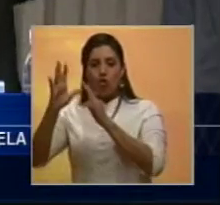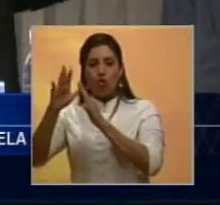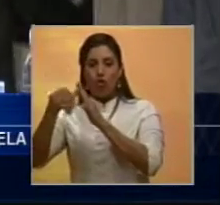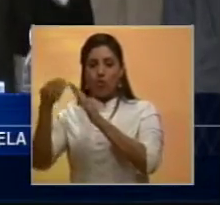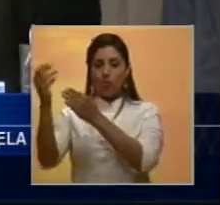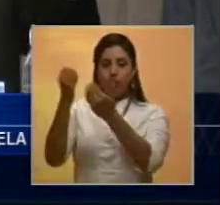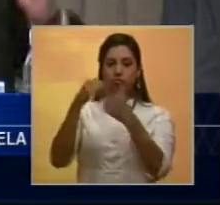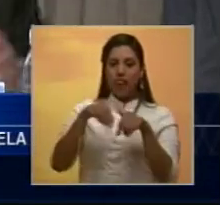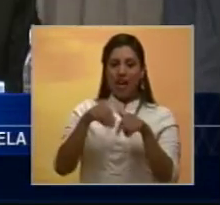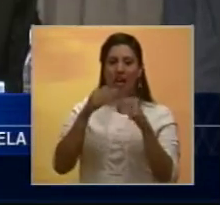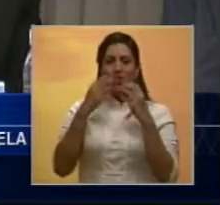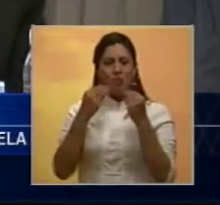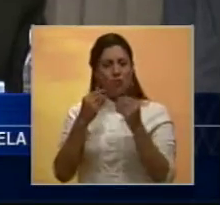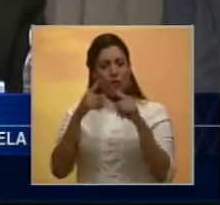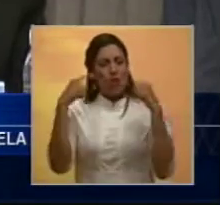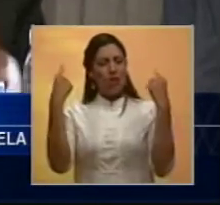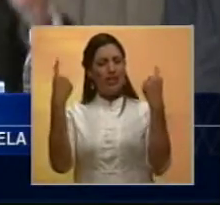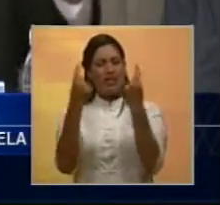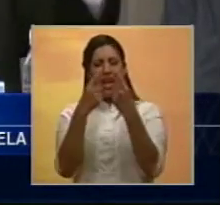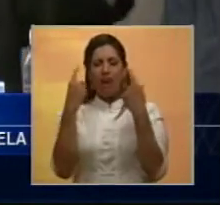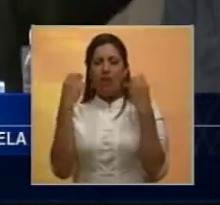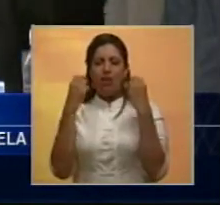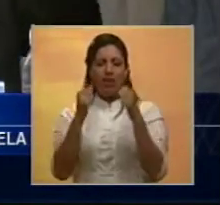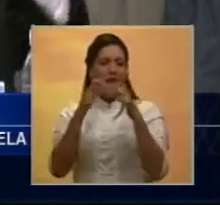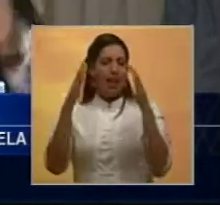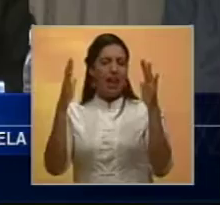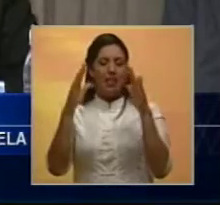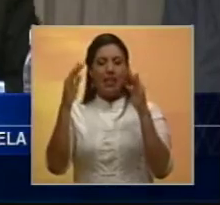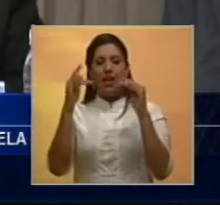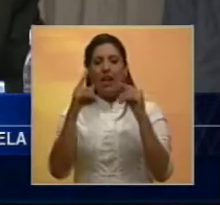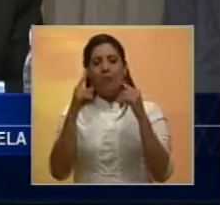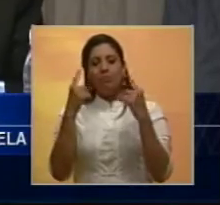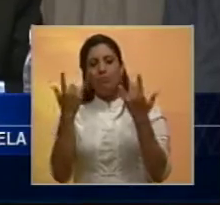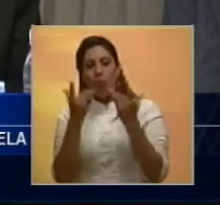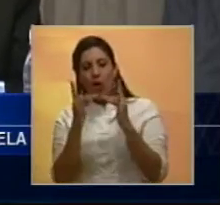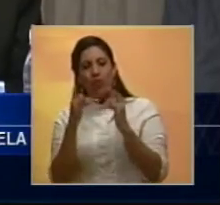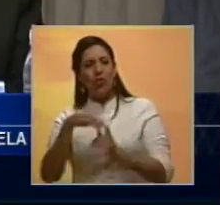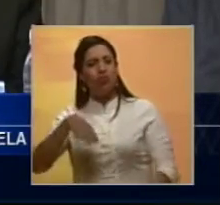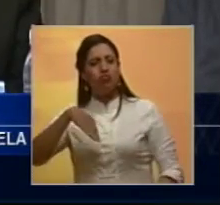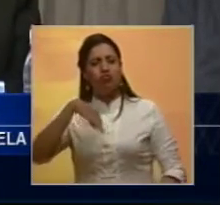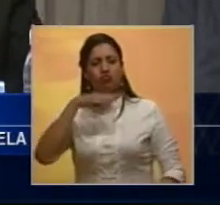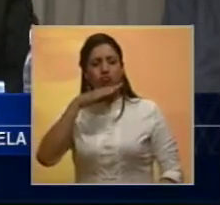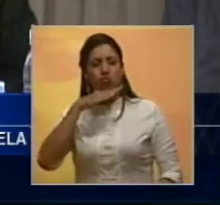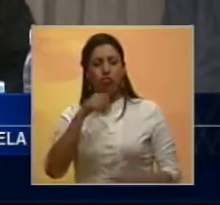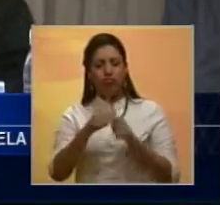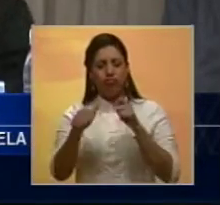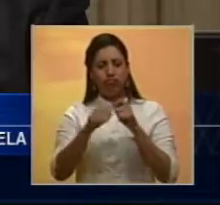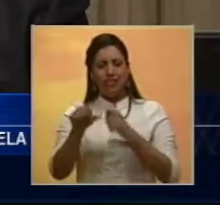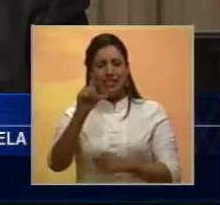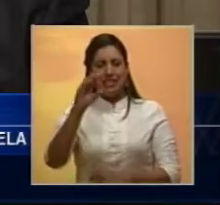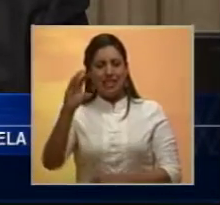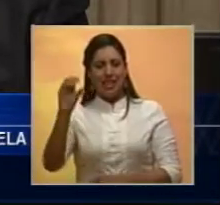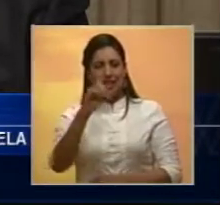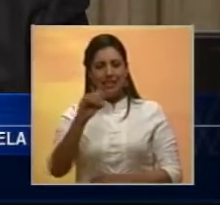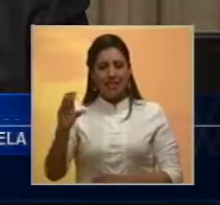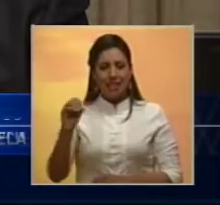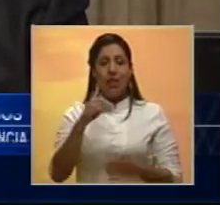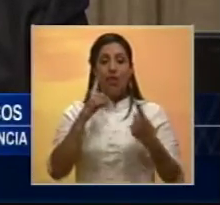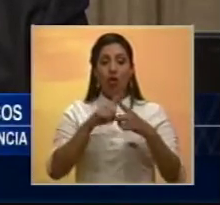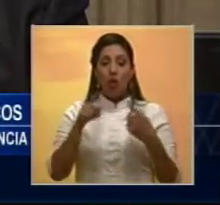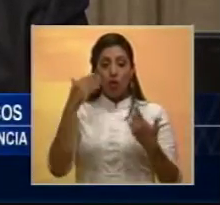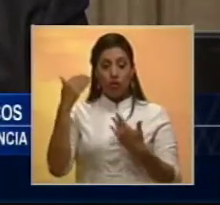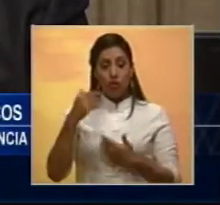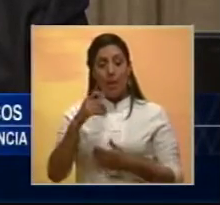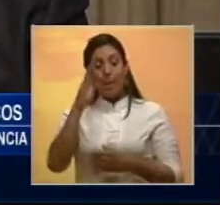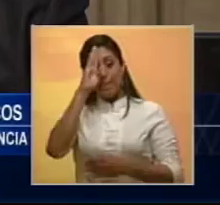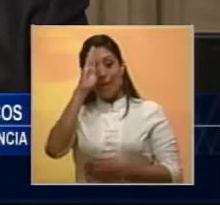aquellos inmensos salones, aquellos inmensos cuartos llenos de billetes de 100. Entre tanto, el